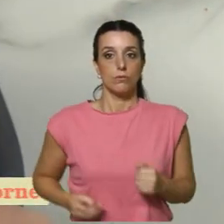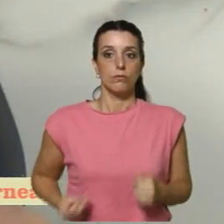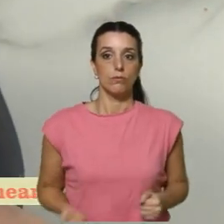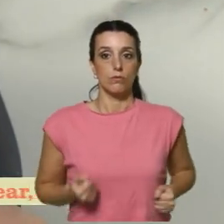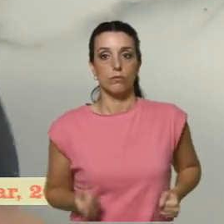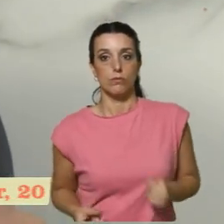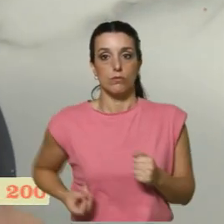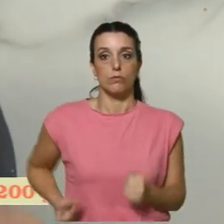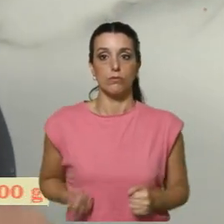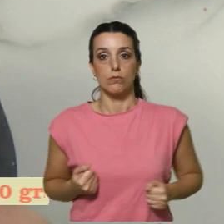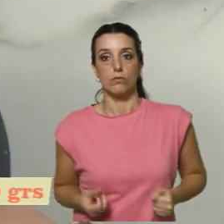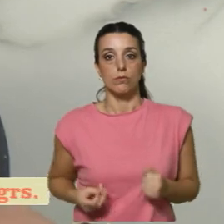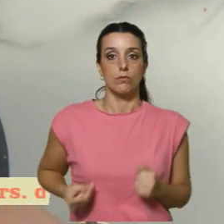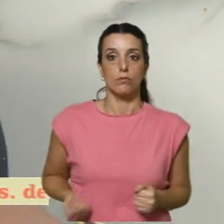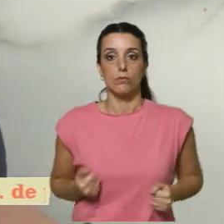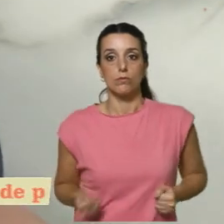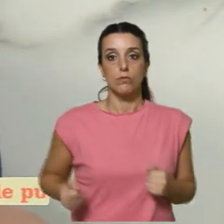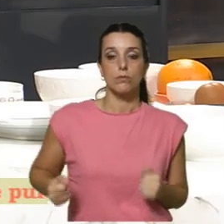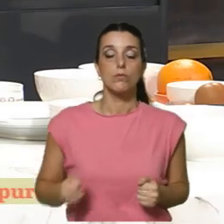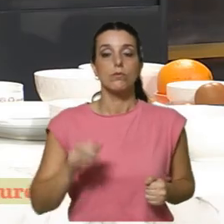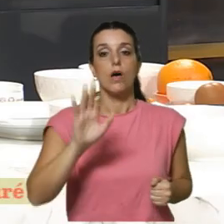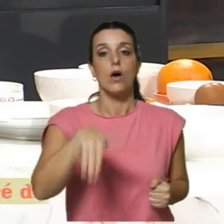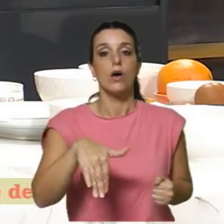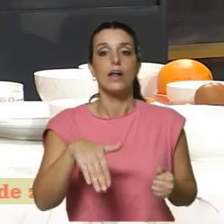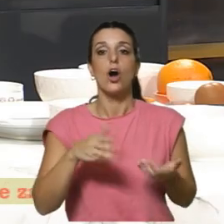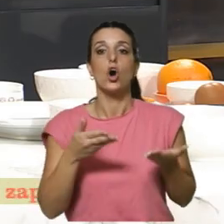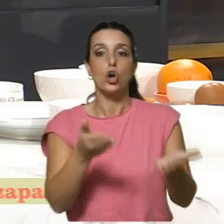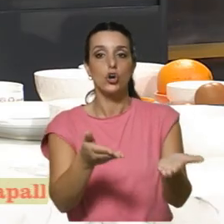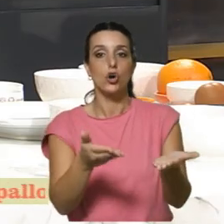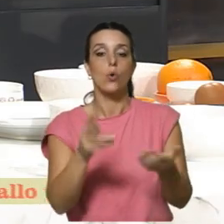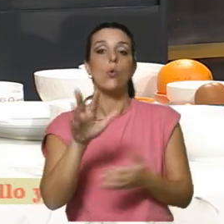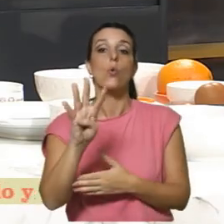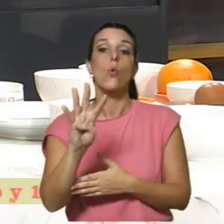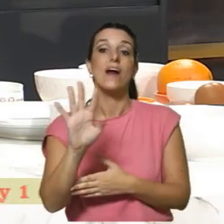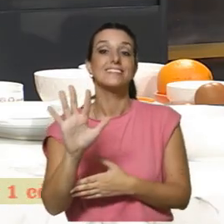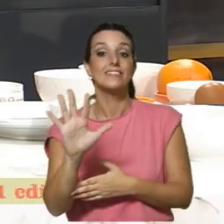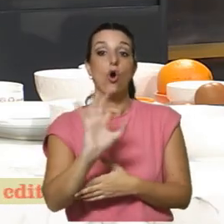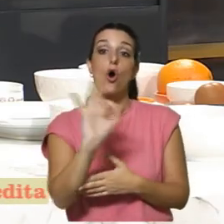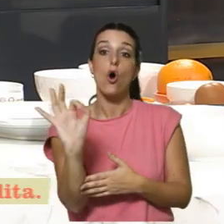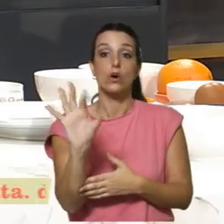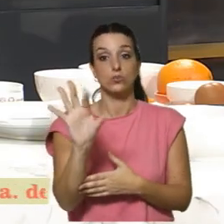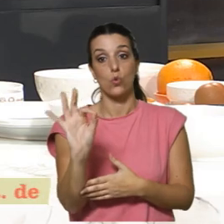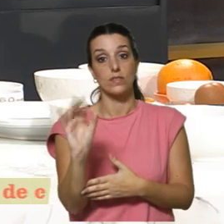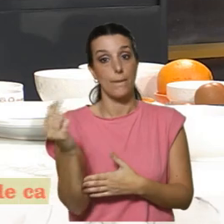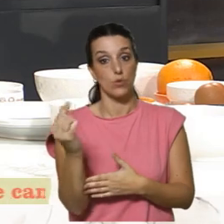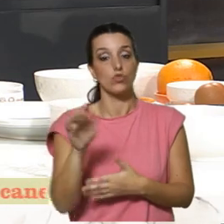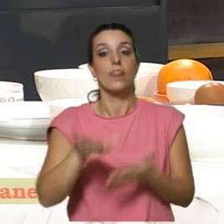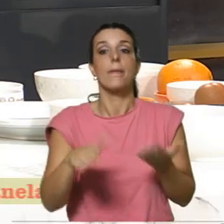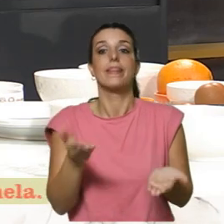todo. Ahora, ¿sí? ¿Cuánto me lleva esto al horno? Y te va a llevar como unos 45, 50 minutos, dependiendo de tu